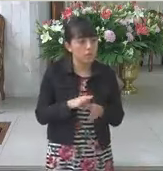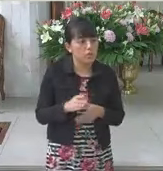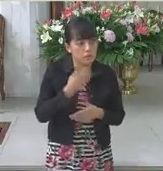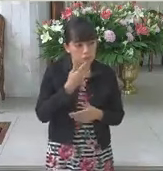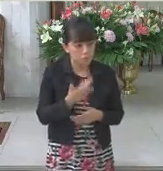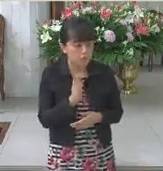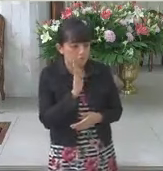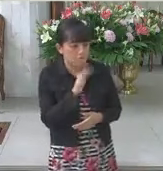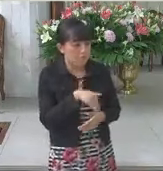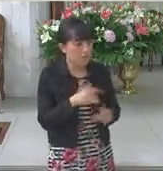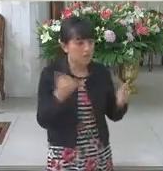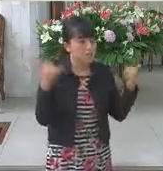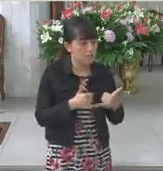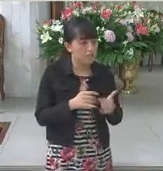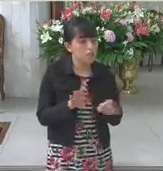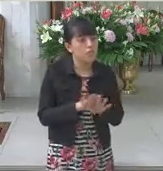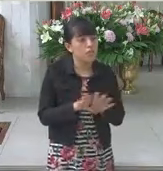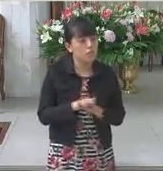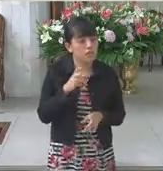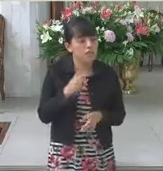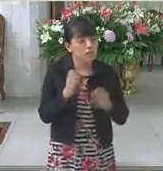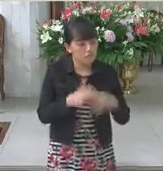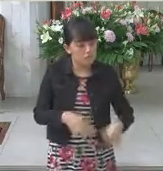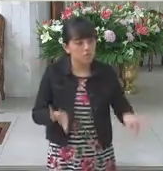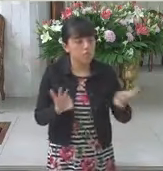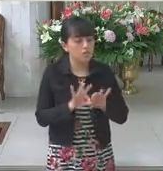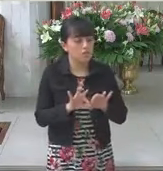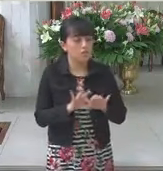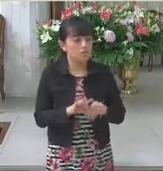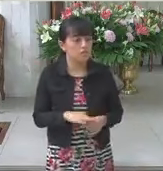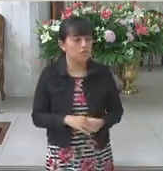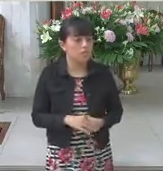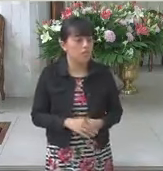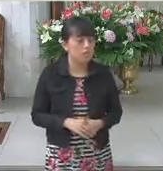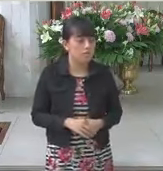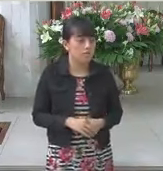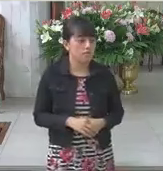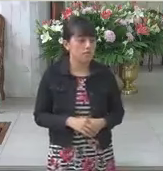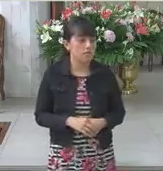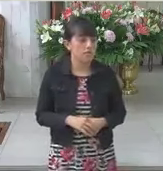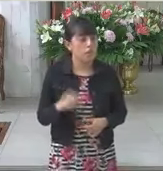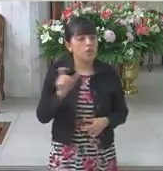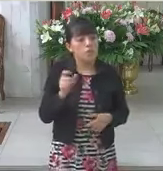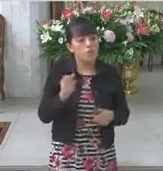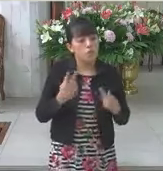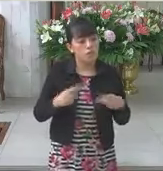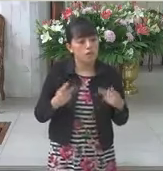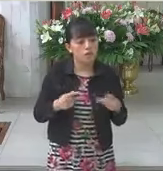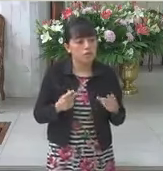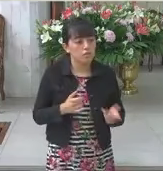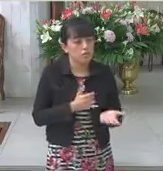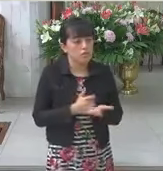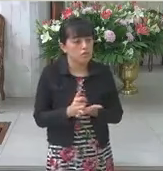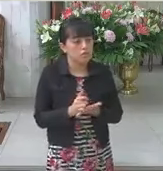uno mismo un constructor que deja un